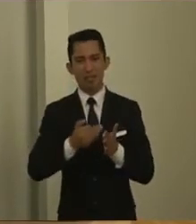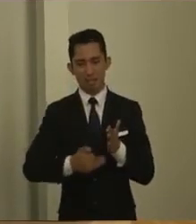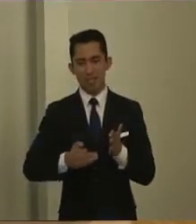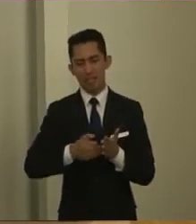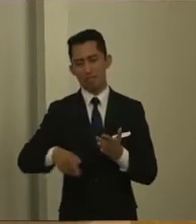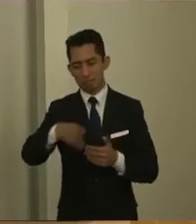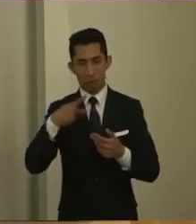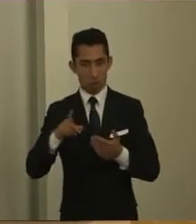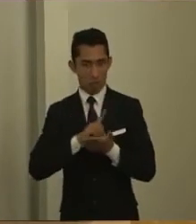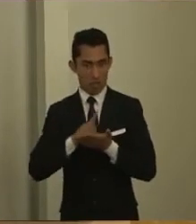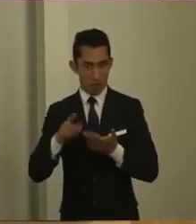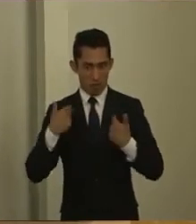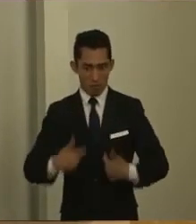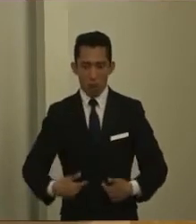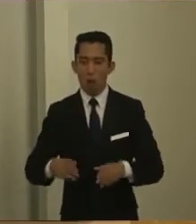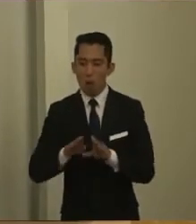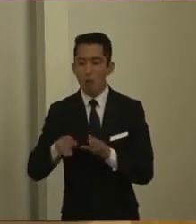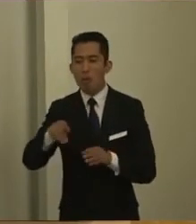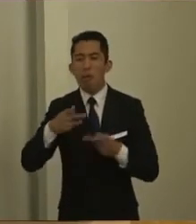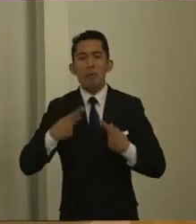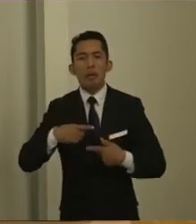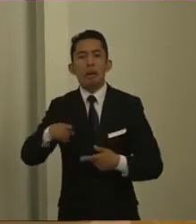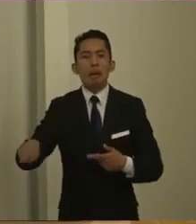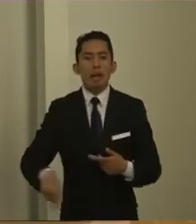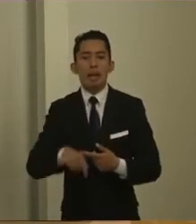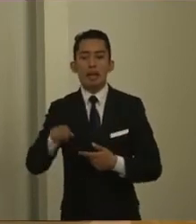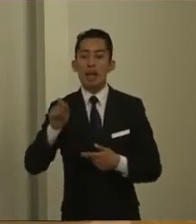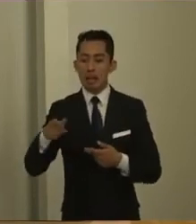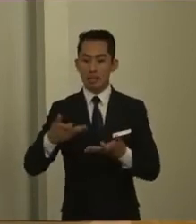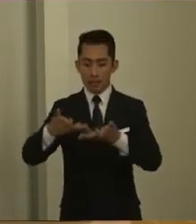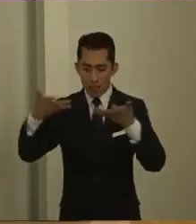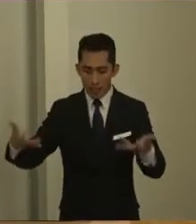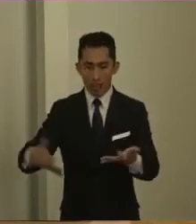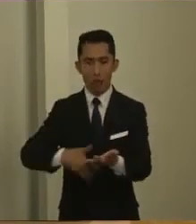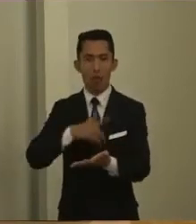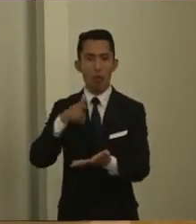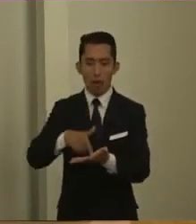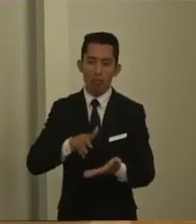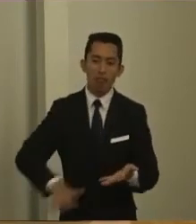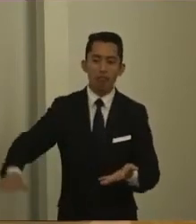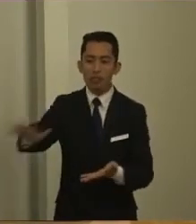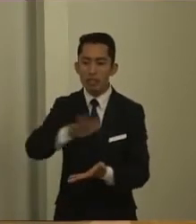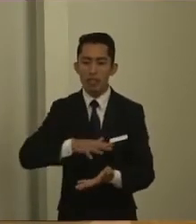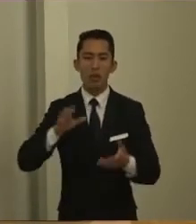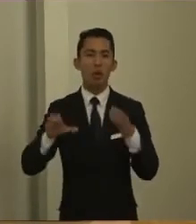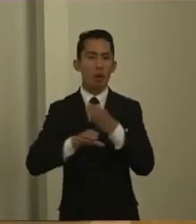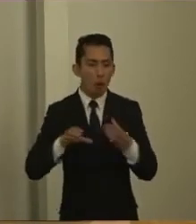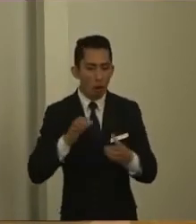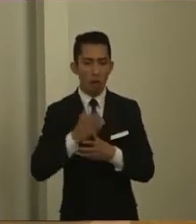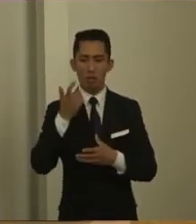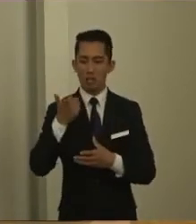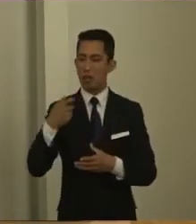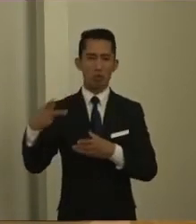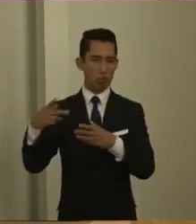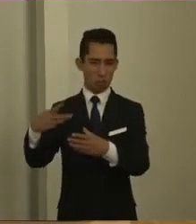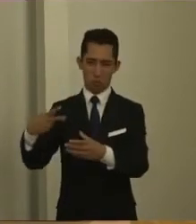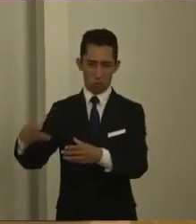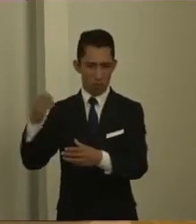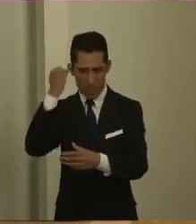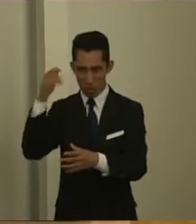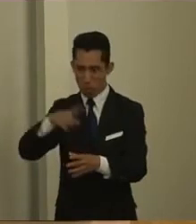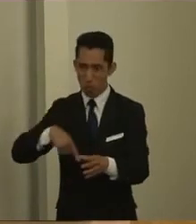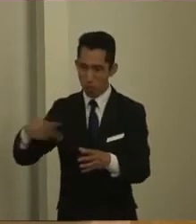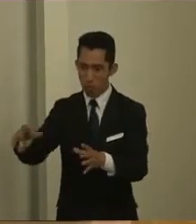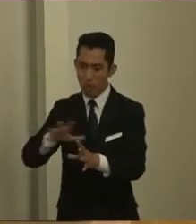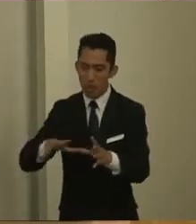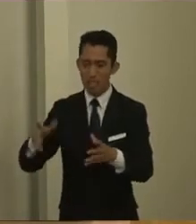de autodeterminación de tierras territorios recursos de los pueblos y comunidades indígenas situación